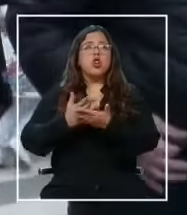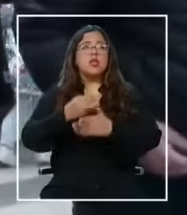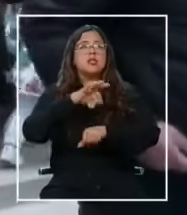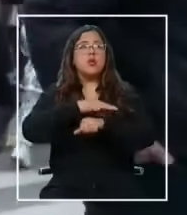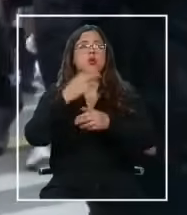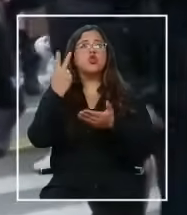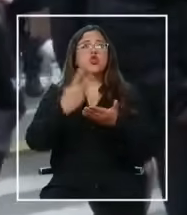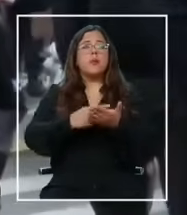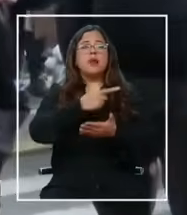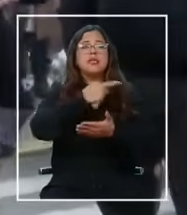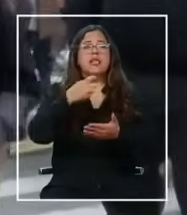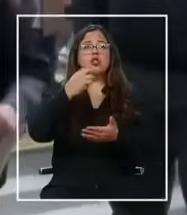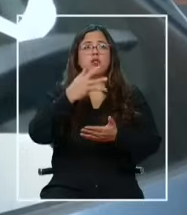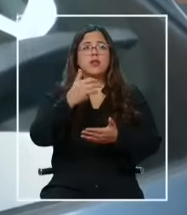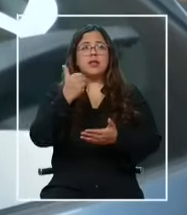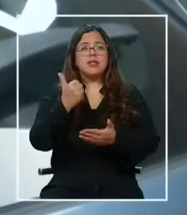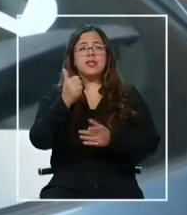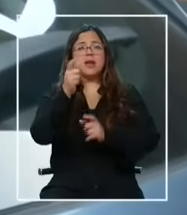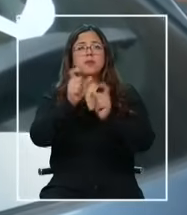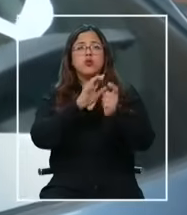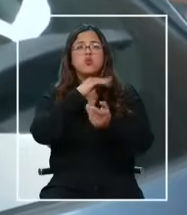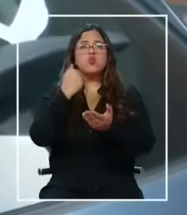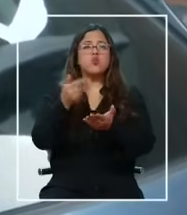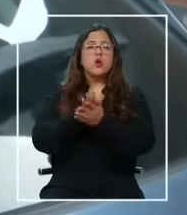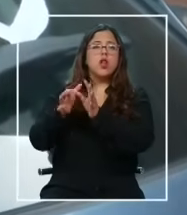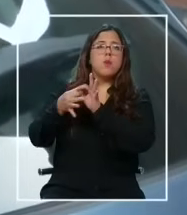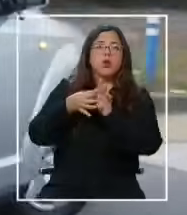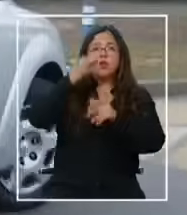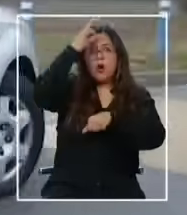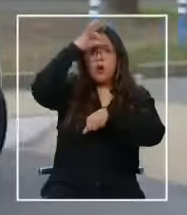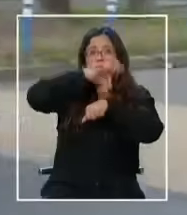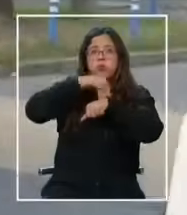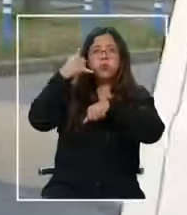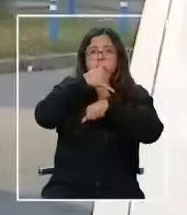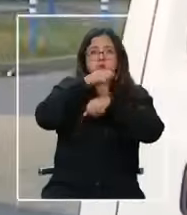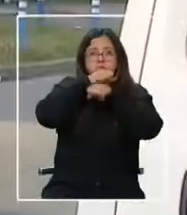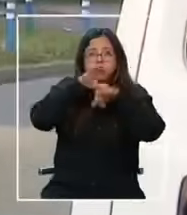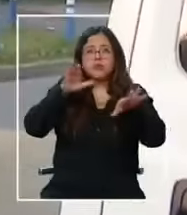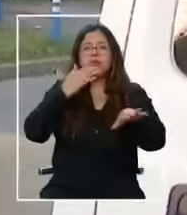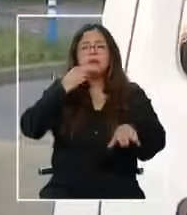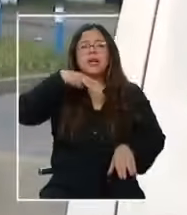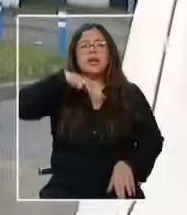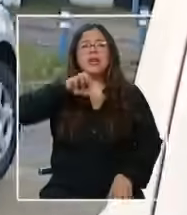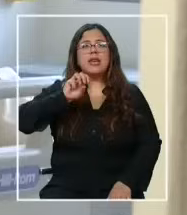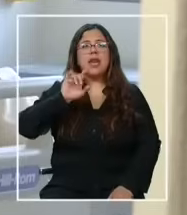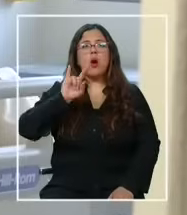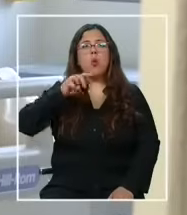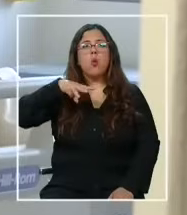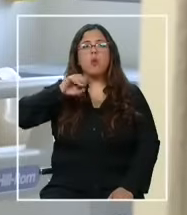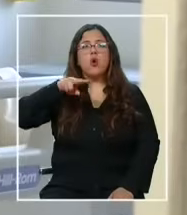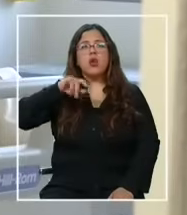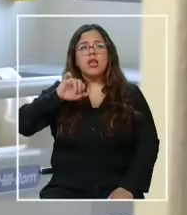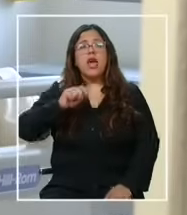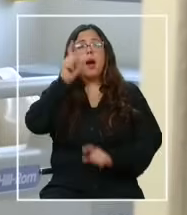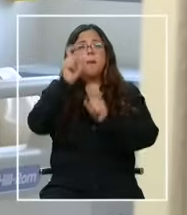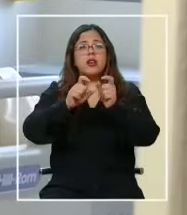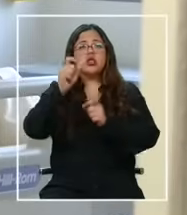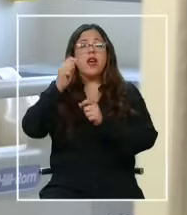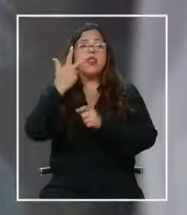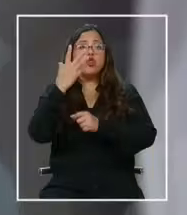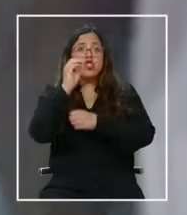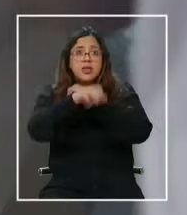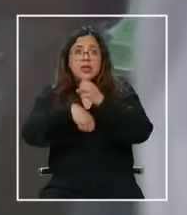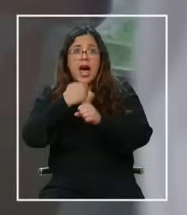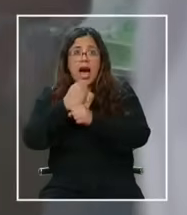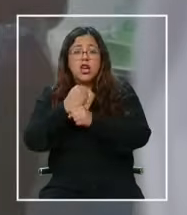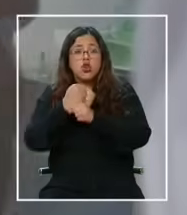registrado 2196 muertes por influenza y neumonía los mayores de 80 años engrosan esta cifra